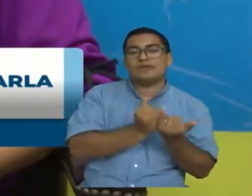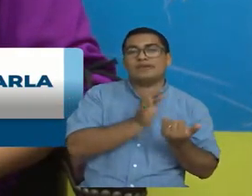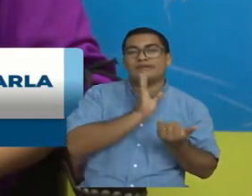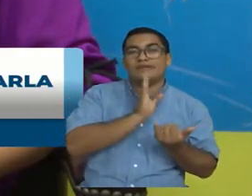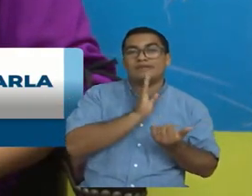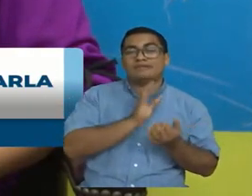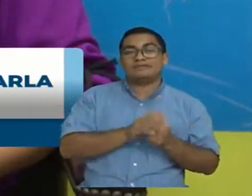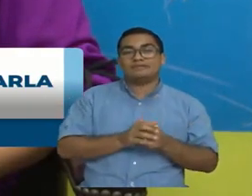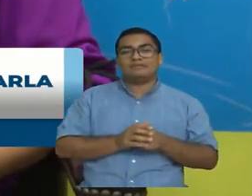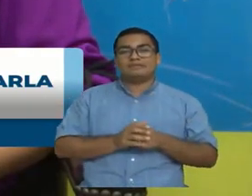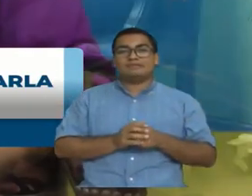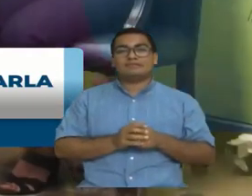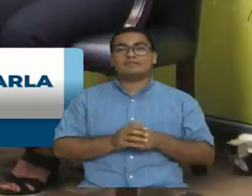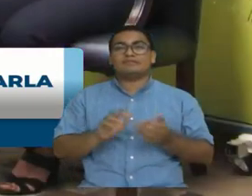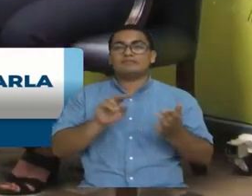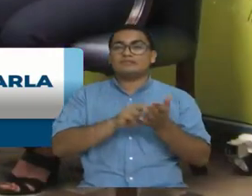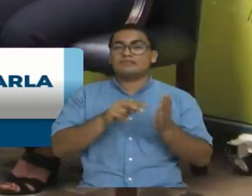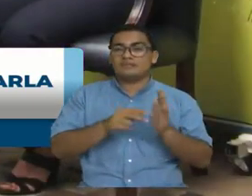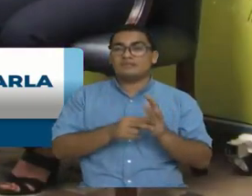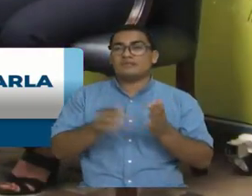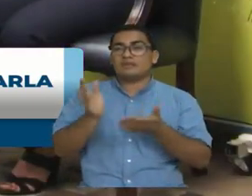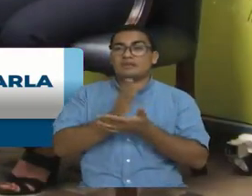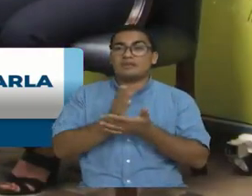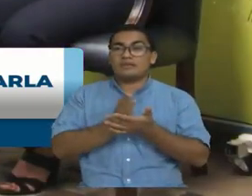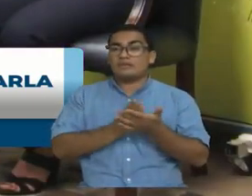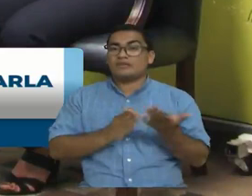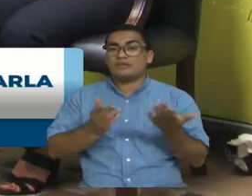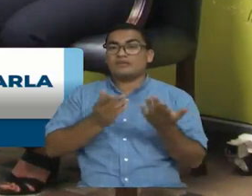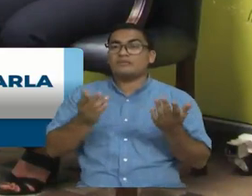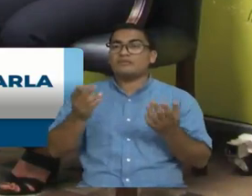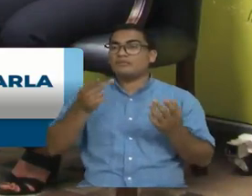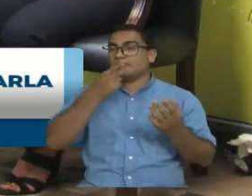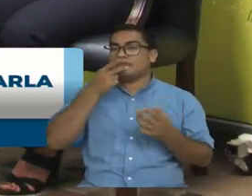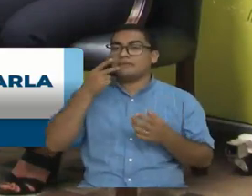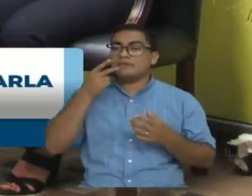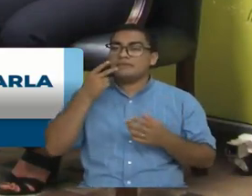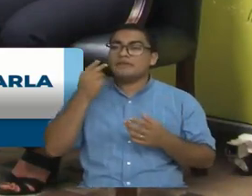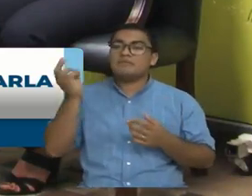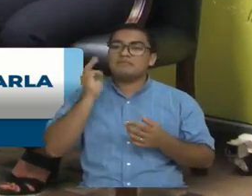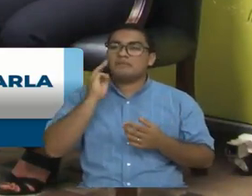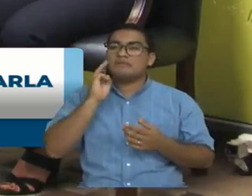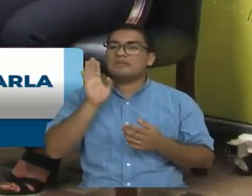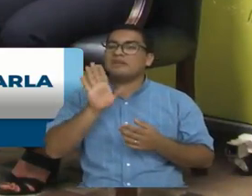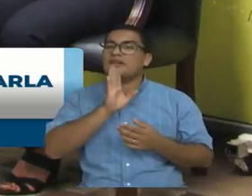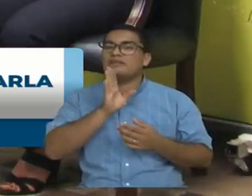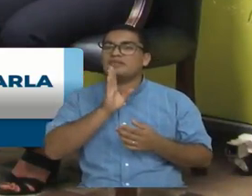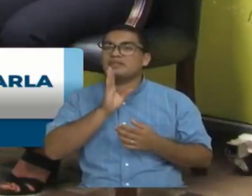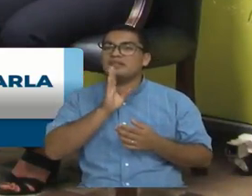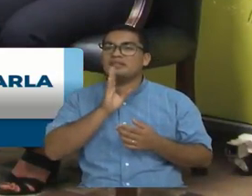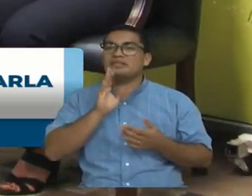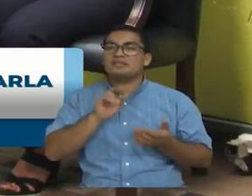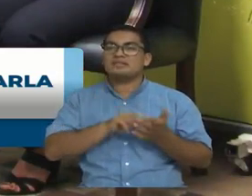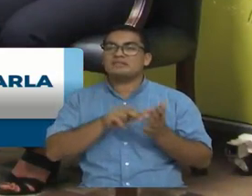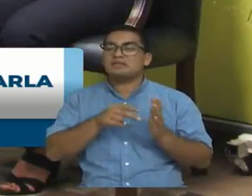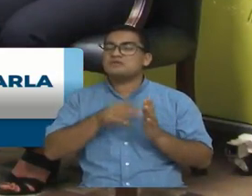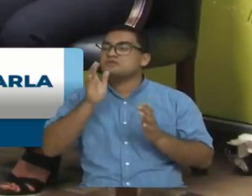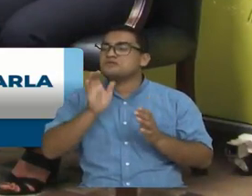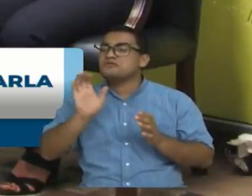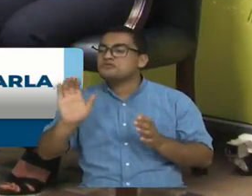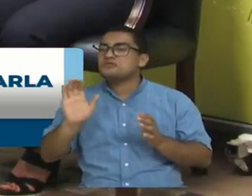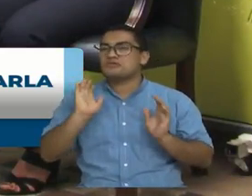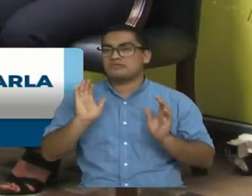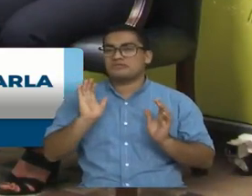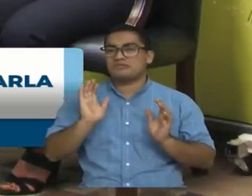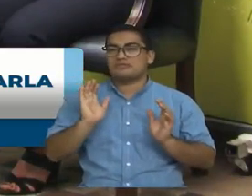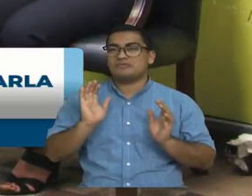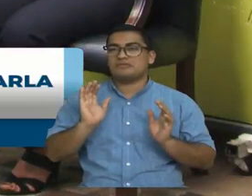Esto tiene que ver también con los diminutivos. Muchas veces los padres de familia utilizamos los diminutivos porque como el niño está chiquito o la